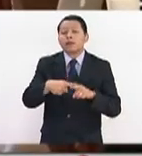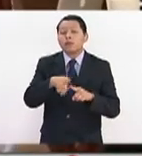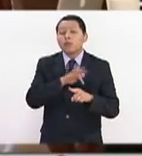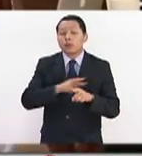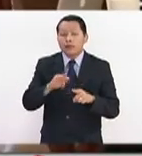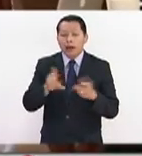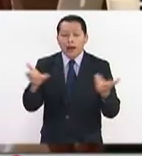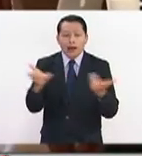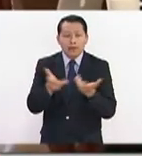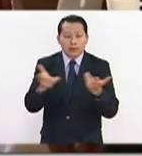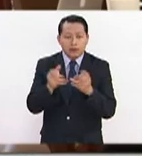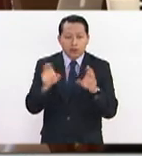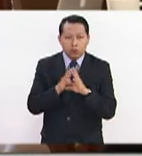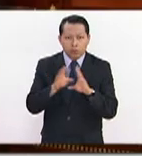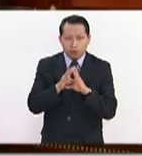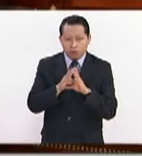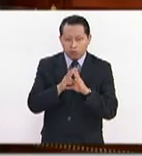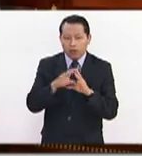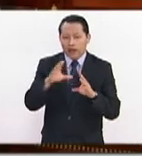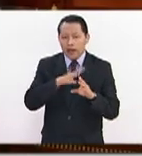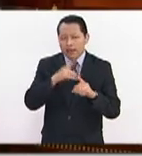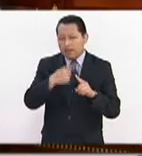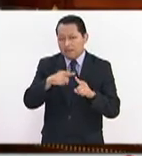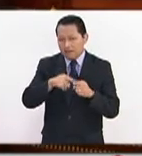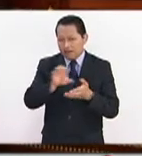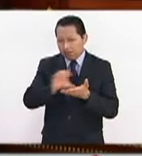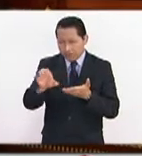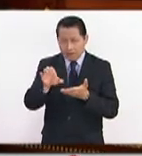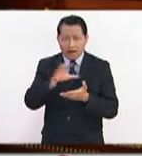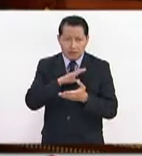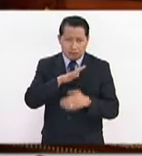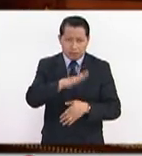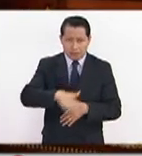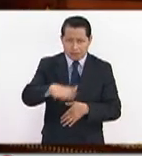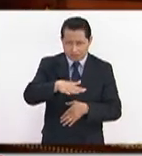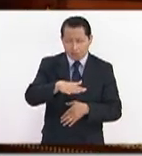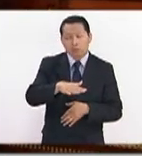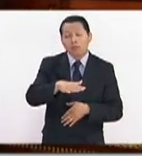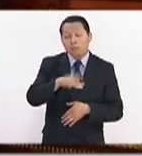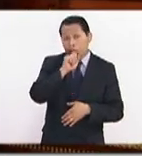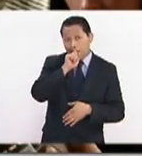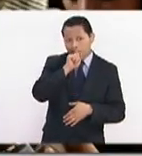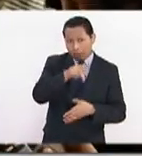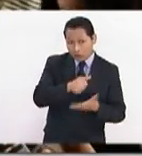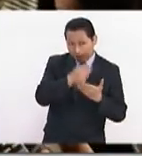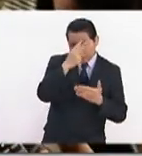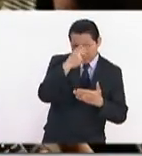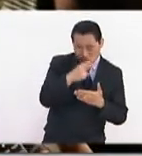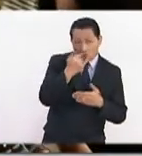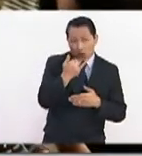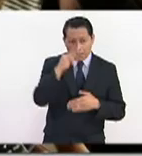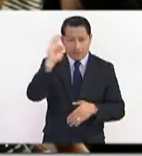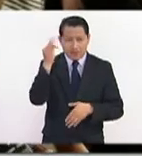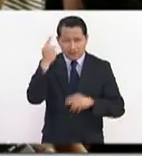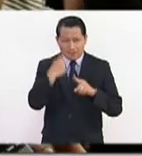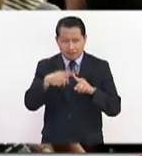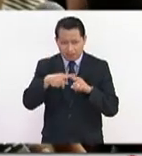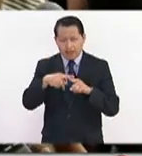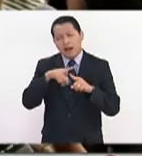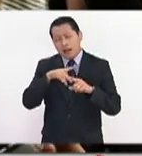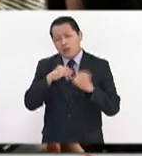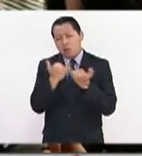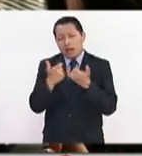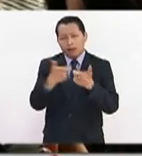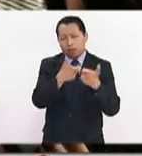la creación del Fondo para la Reconstrucción con recursos locales, federales, fundacionales y de la iniciativa privada.